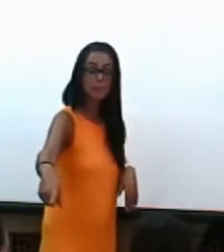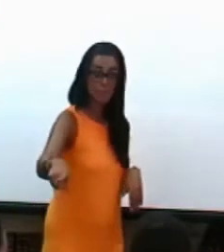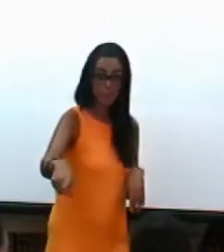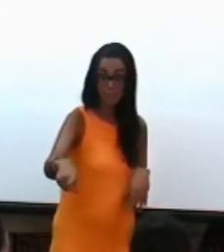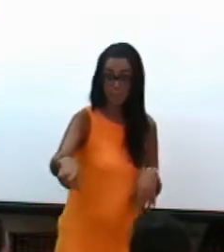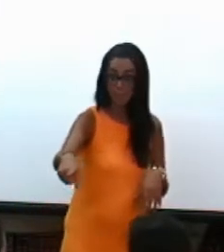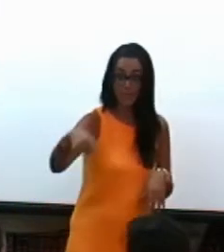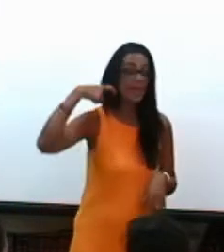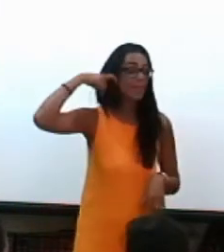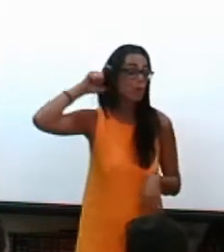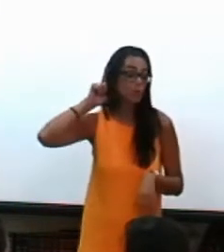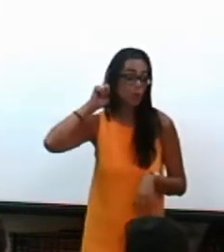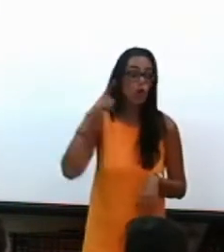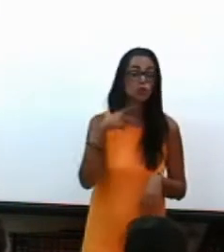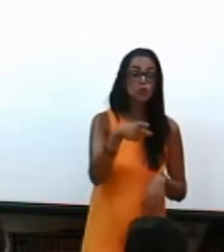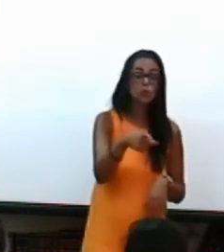Gracias.